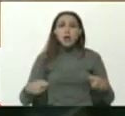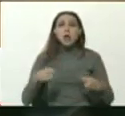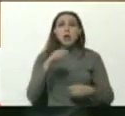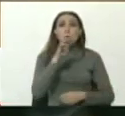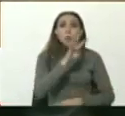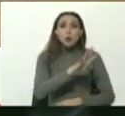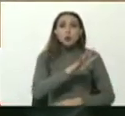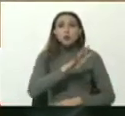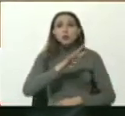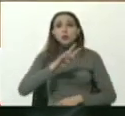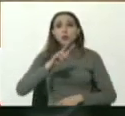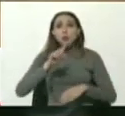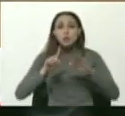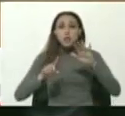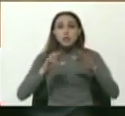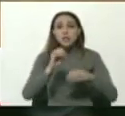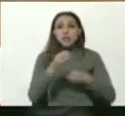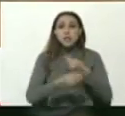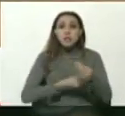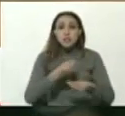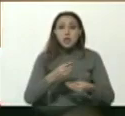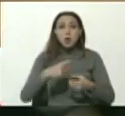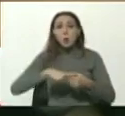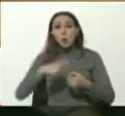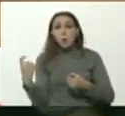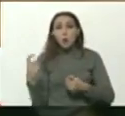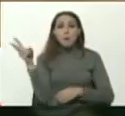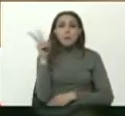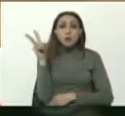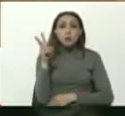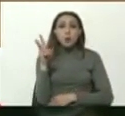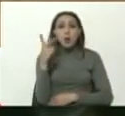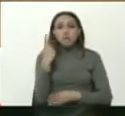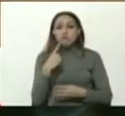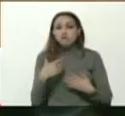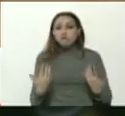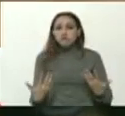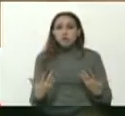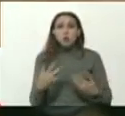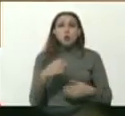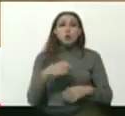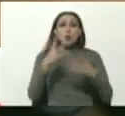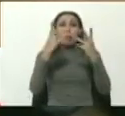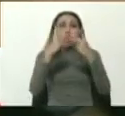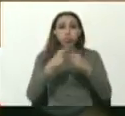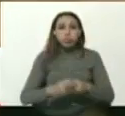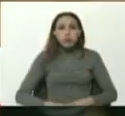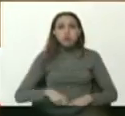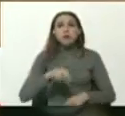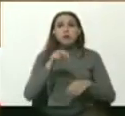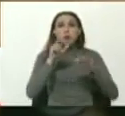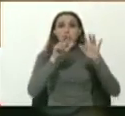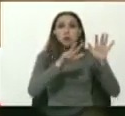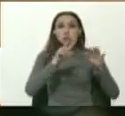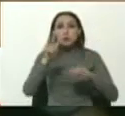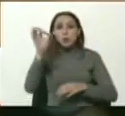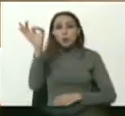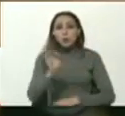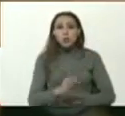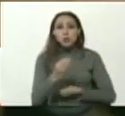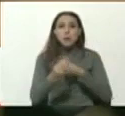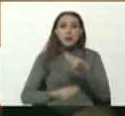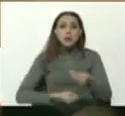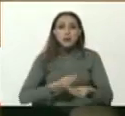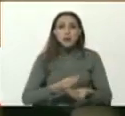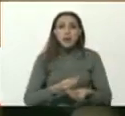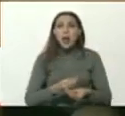fueron realizadas fuera de Venezuela. En otras palabras, 82% de las fuentes consultadas para elaborar el informe